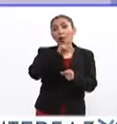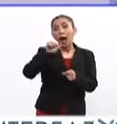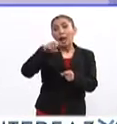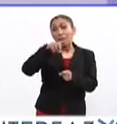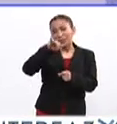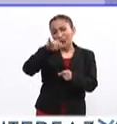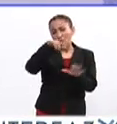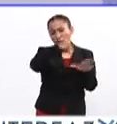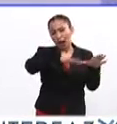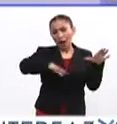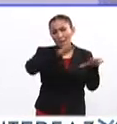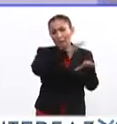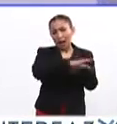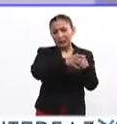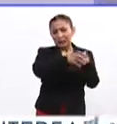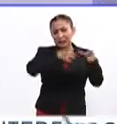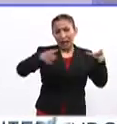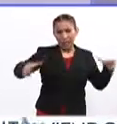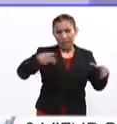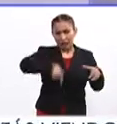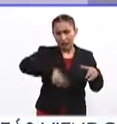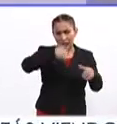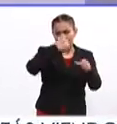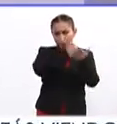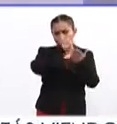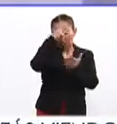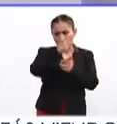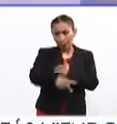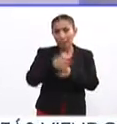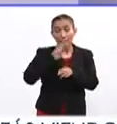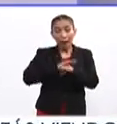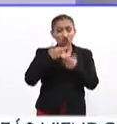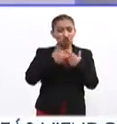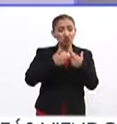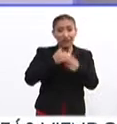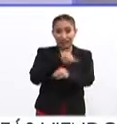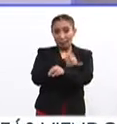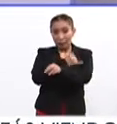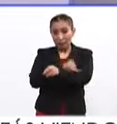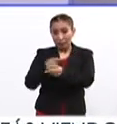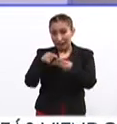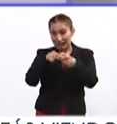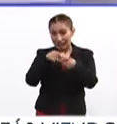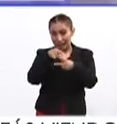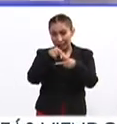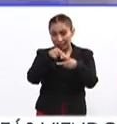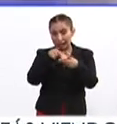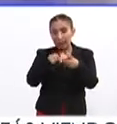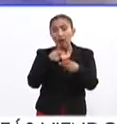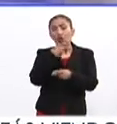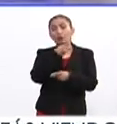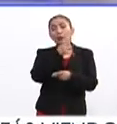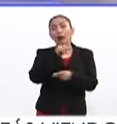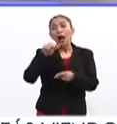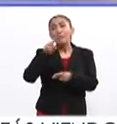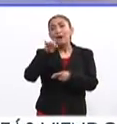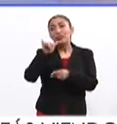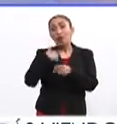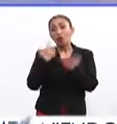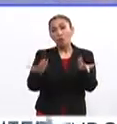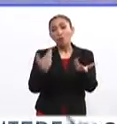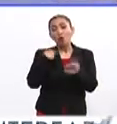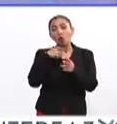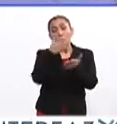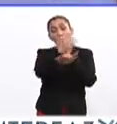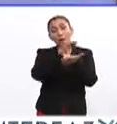Esta alcaldía es una de las más grandes de nuestro país, la segunda más poblada después de Iztapalapa. Entregó a la Gustavo Amadero un atlas de